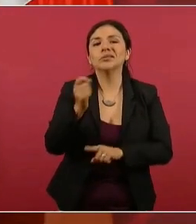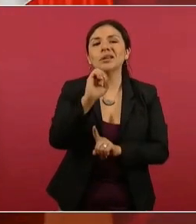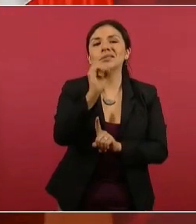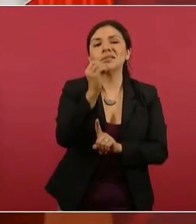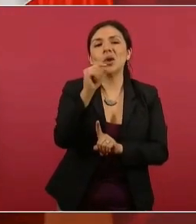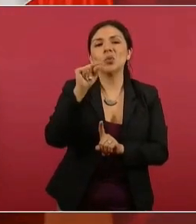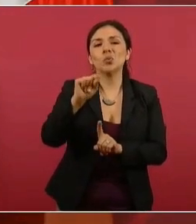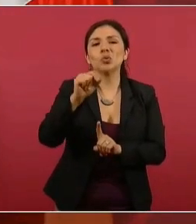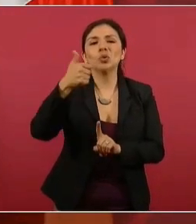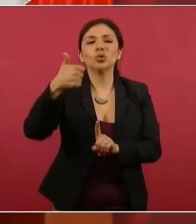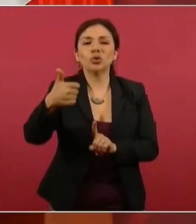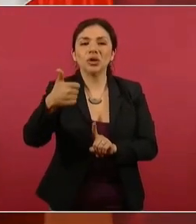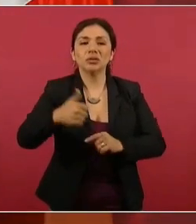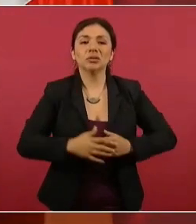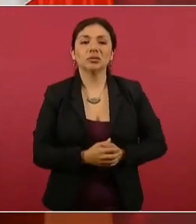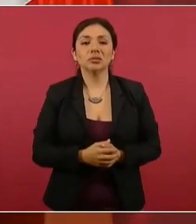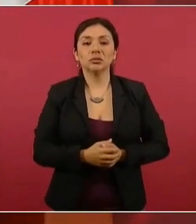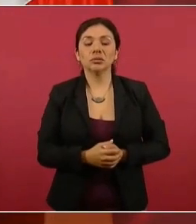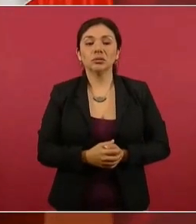0.6.